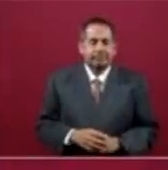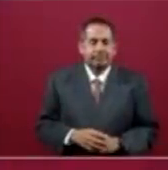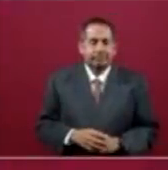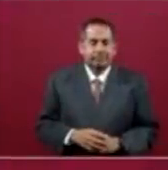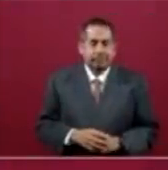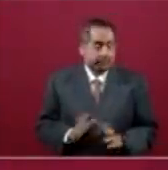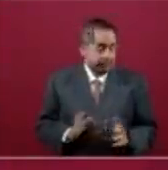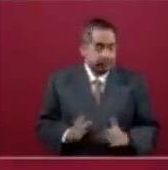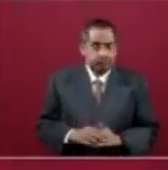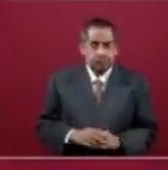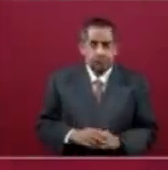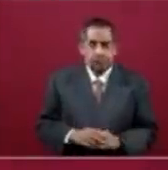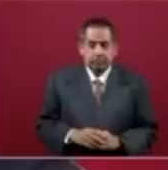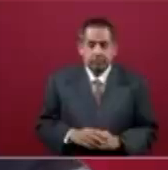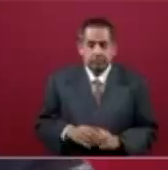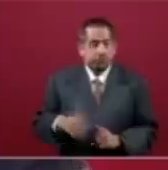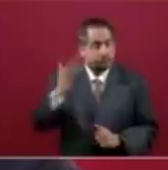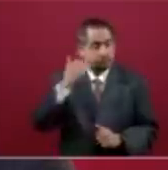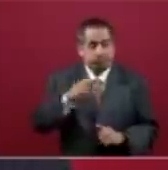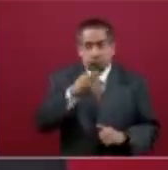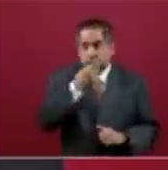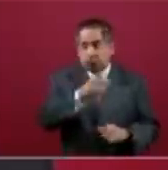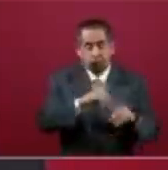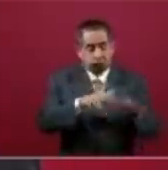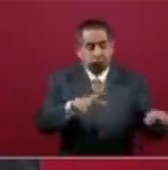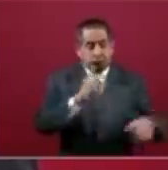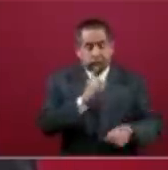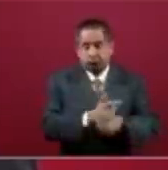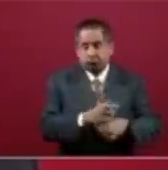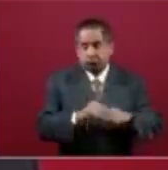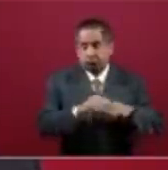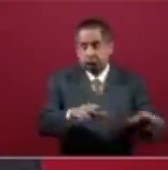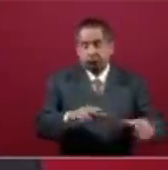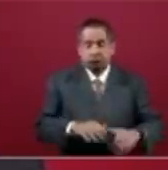Eso se dijo en su momento.